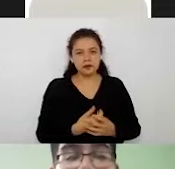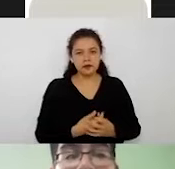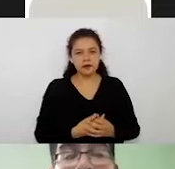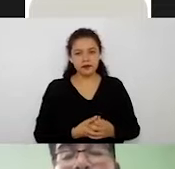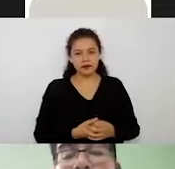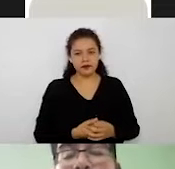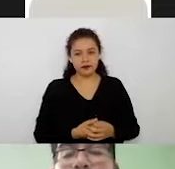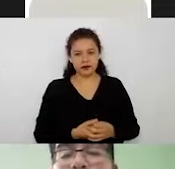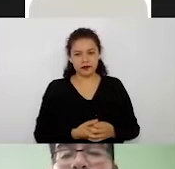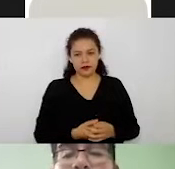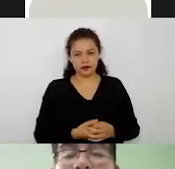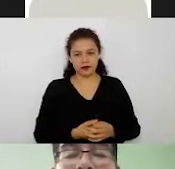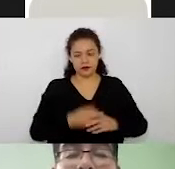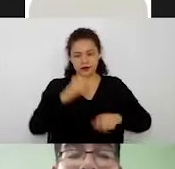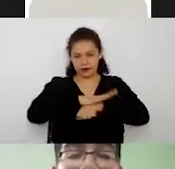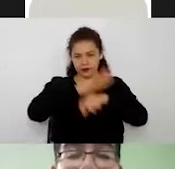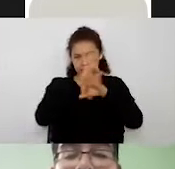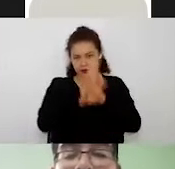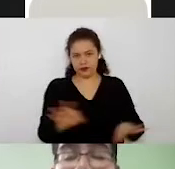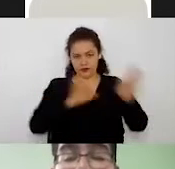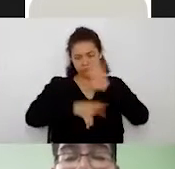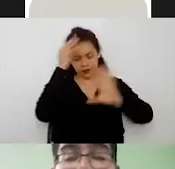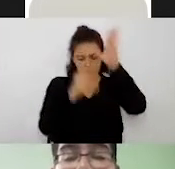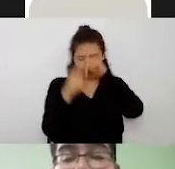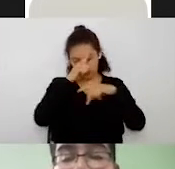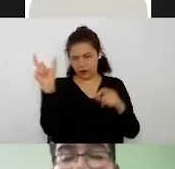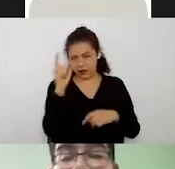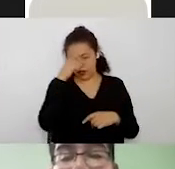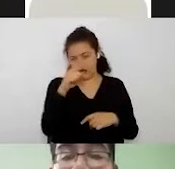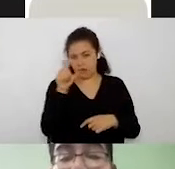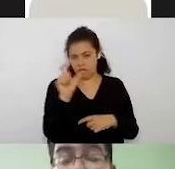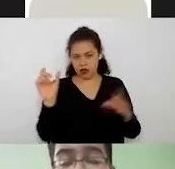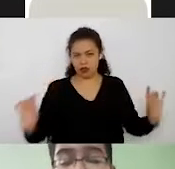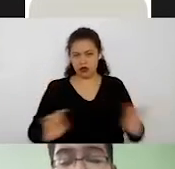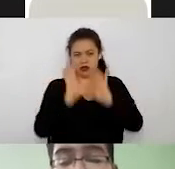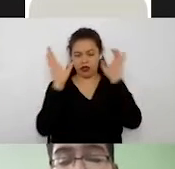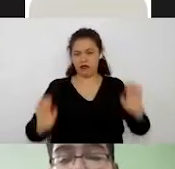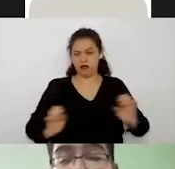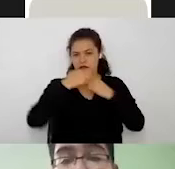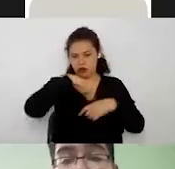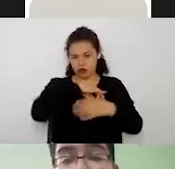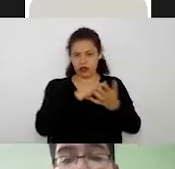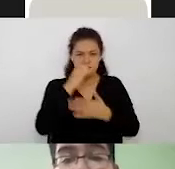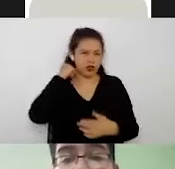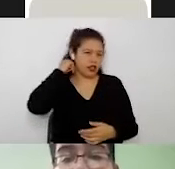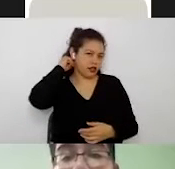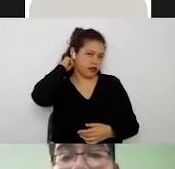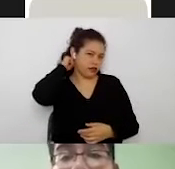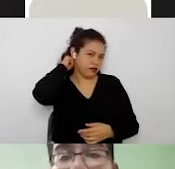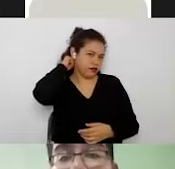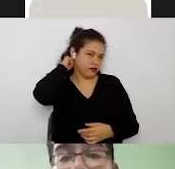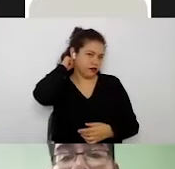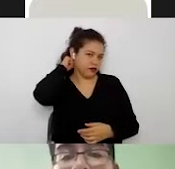lo mayor informado posibles para que en caso de una emergencia tomemos la mejor decisión. Entonces, una de esas es el no